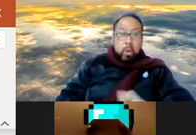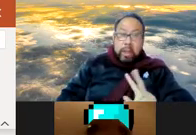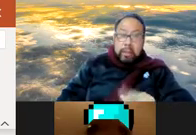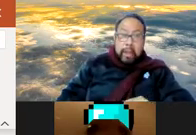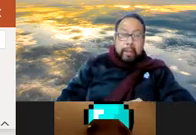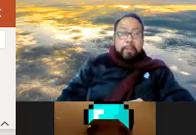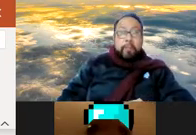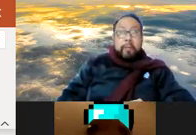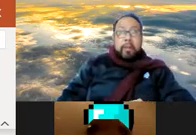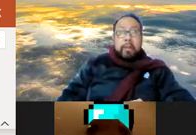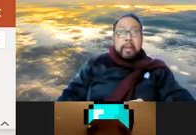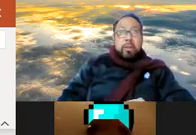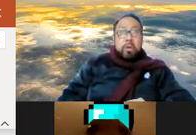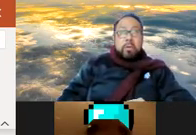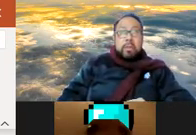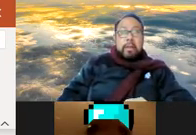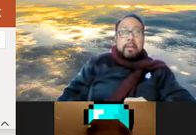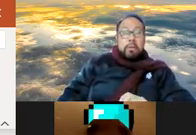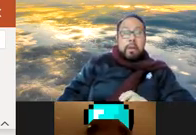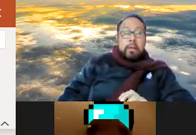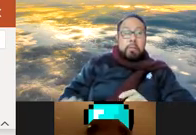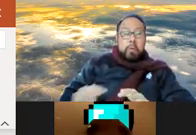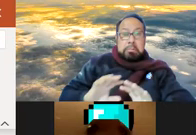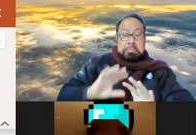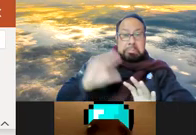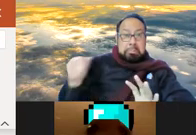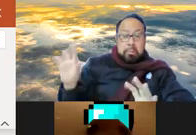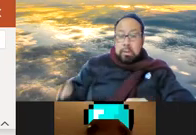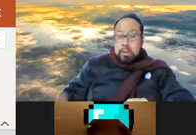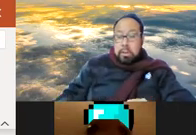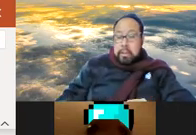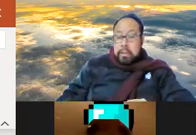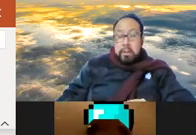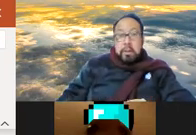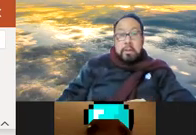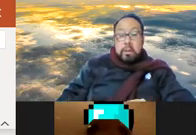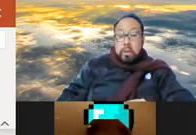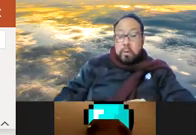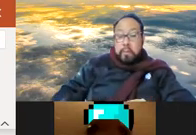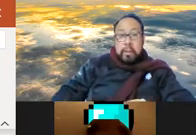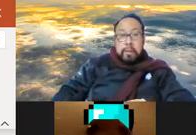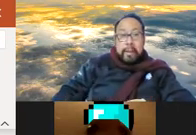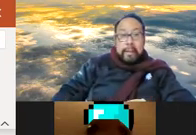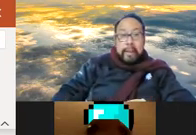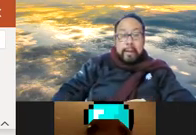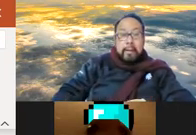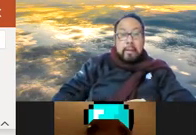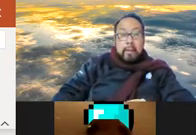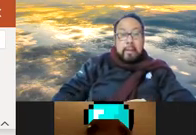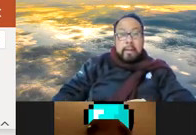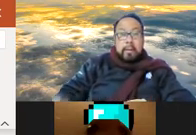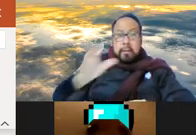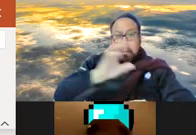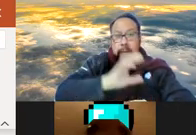Aquellos que no están dentro de estos organismos, pues esas acciones no les van a llegar.